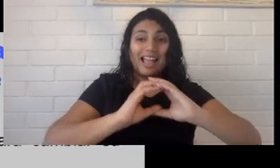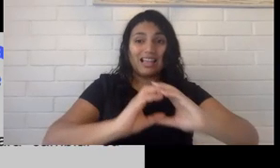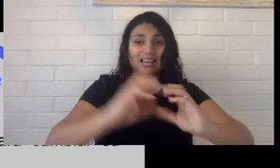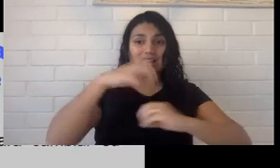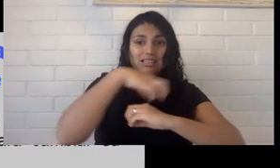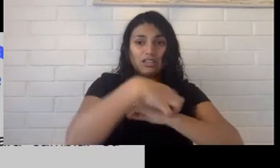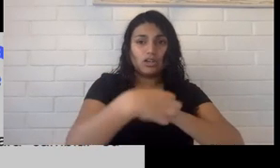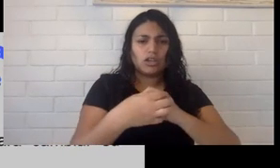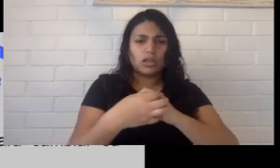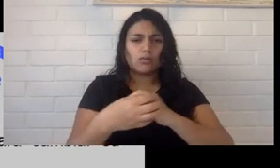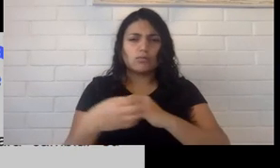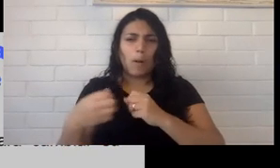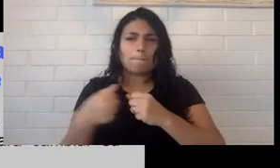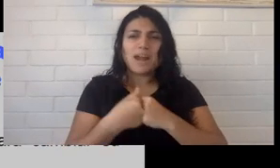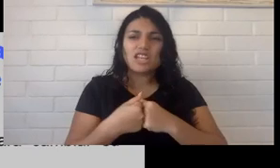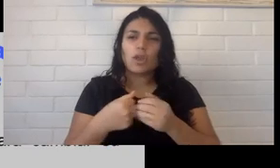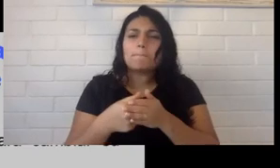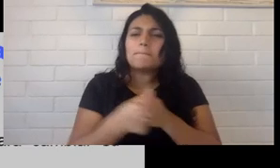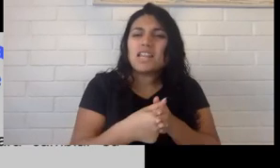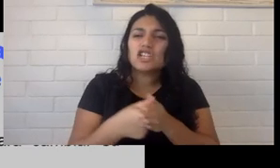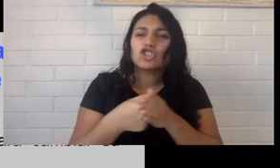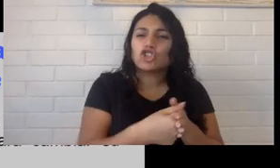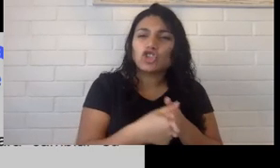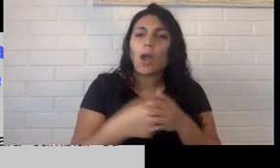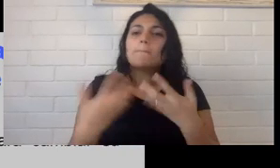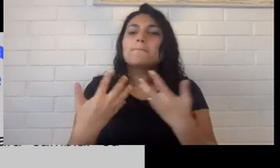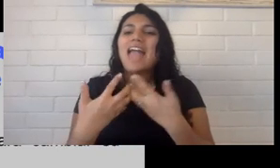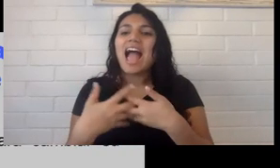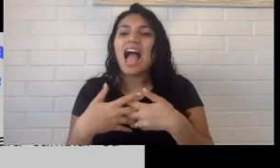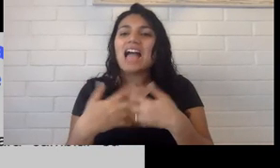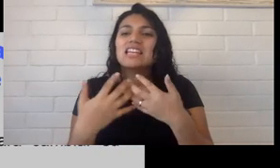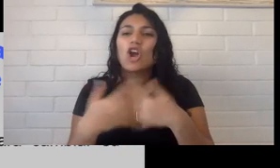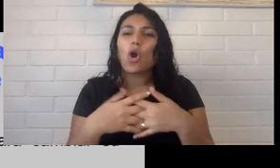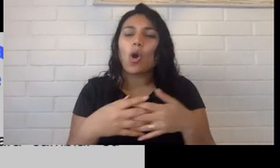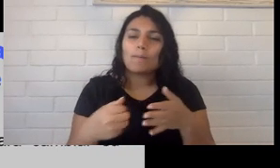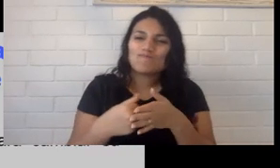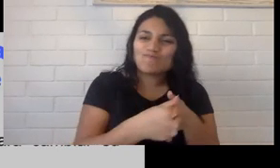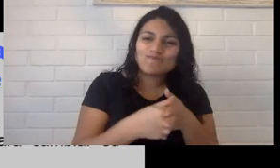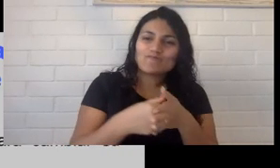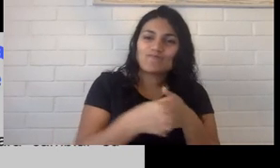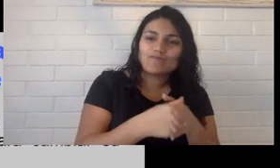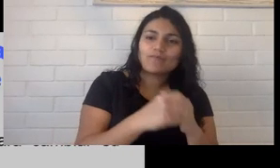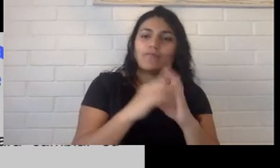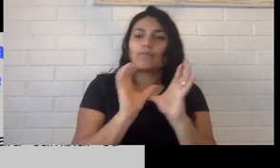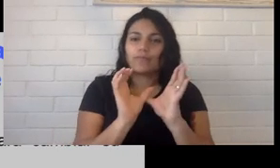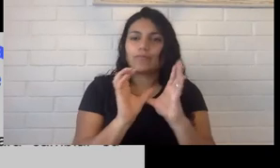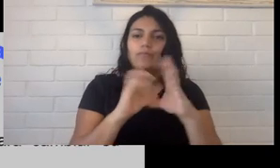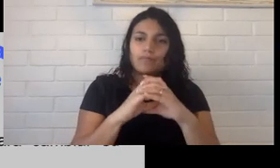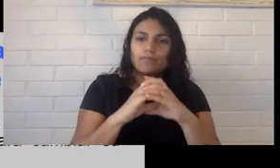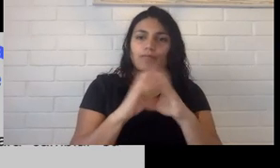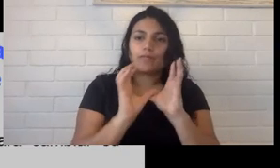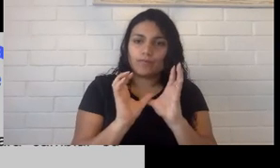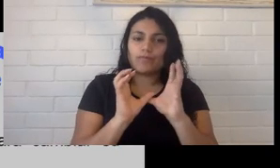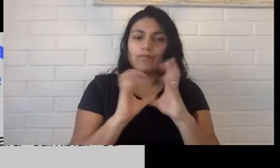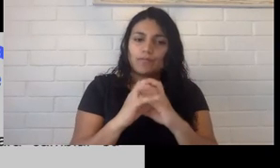un estímulo mecánico, una presión o una distensión, y entonces pasan de cerrado a abierto. Ahora, en